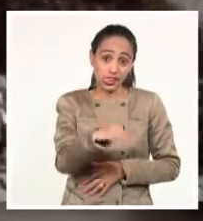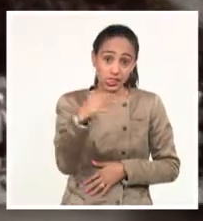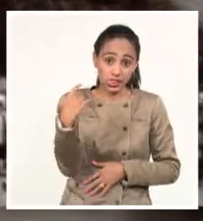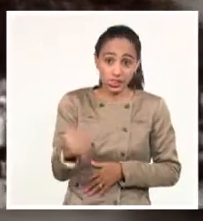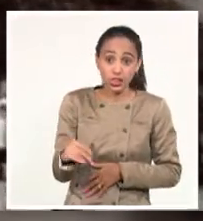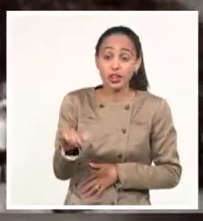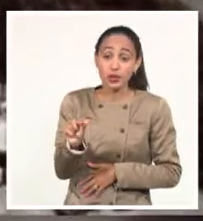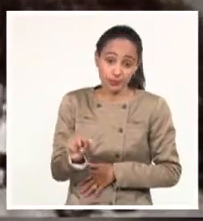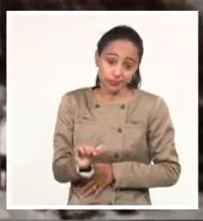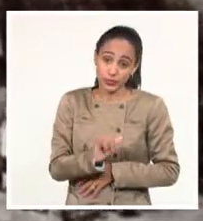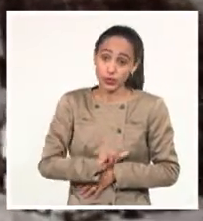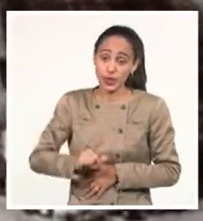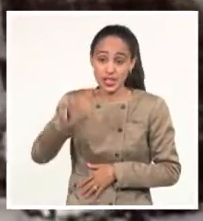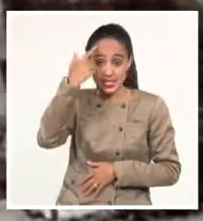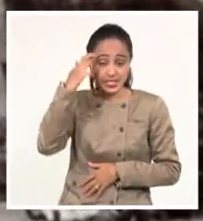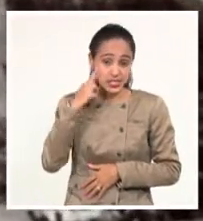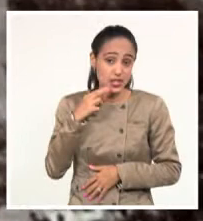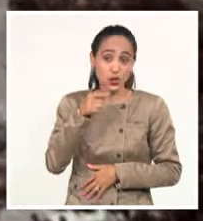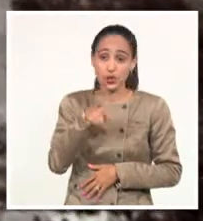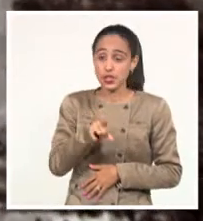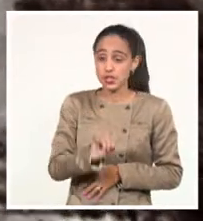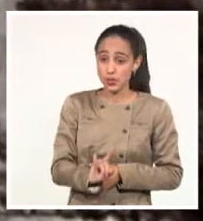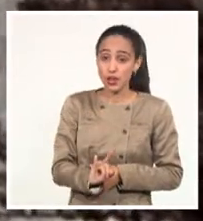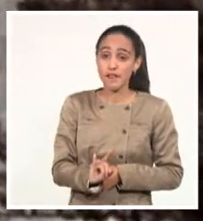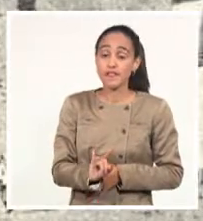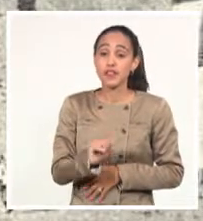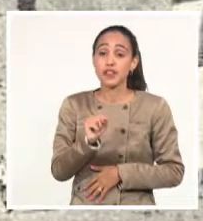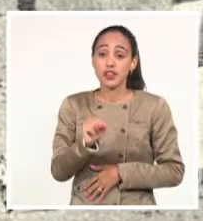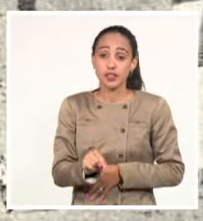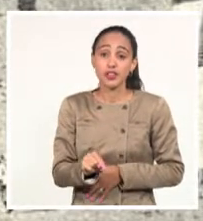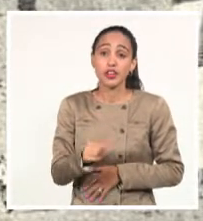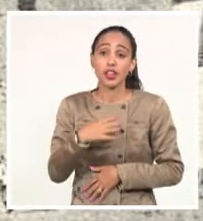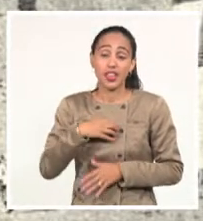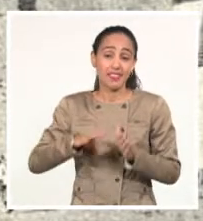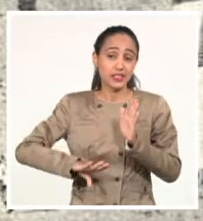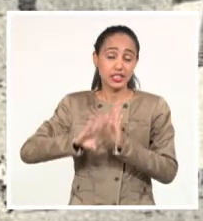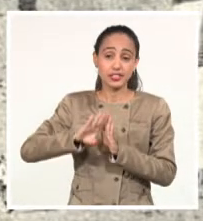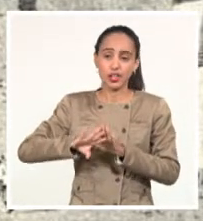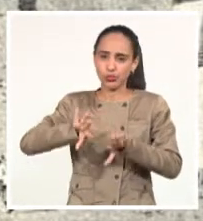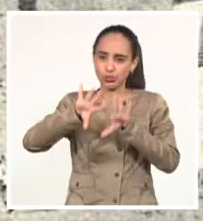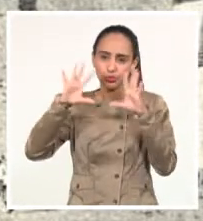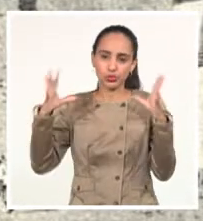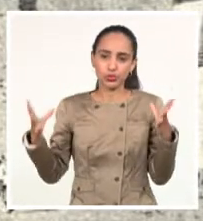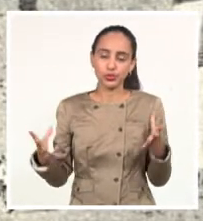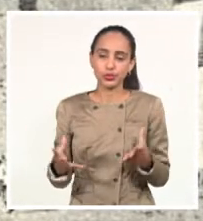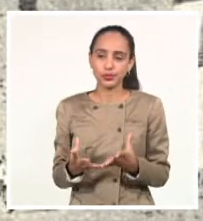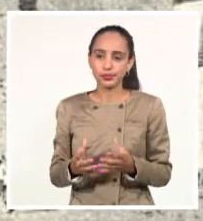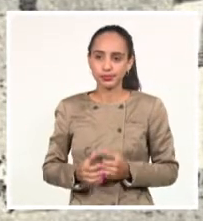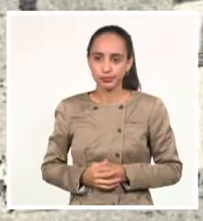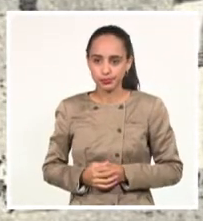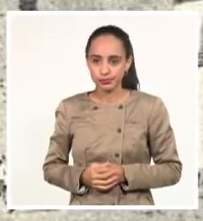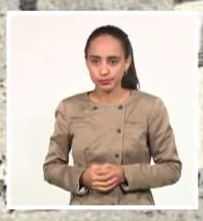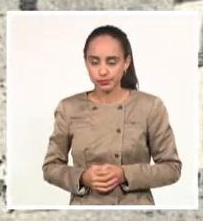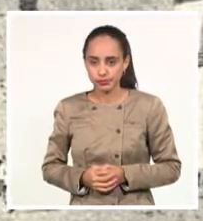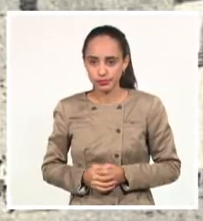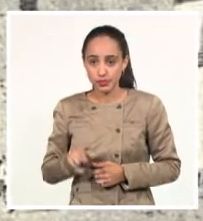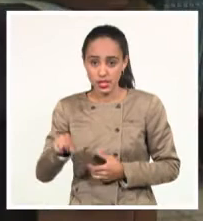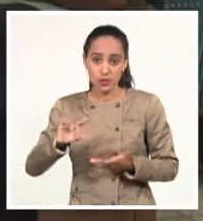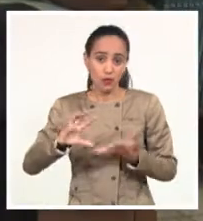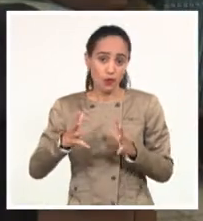en el siglo XIX va a tener un desarrollo en todas las esferas. Y eso va conformando un modo